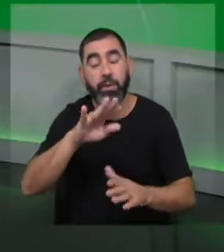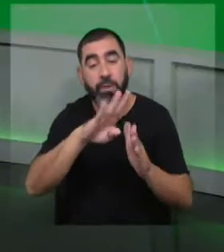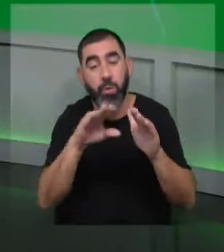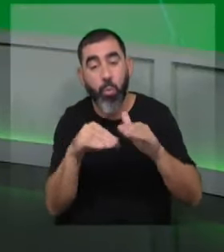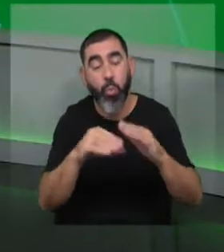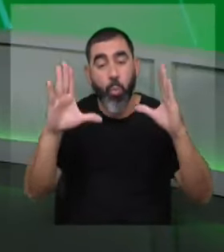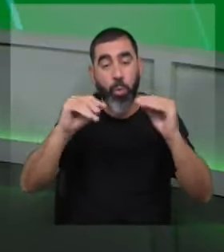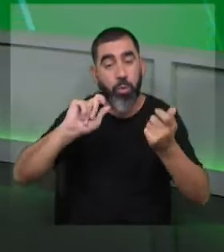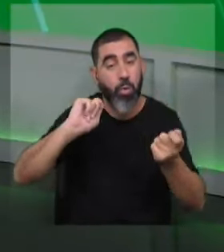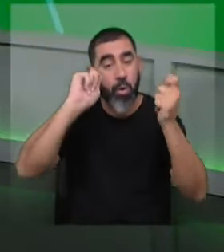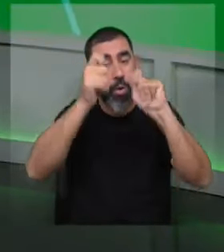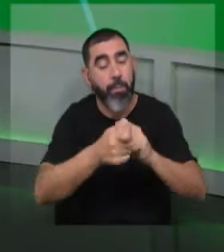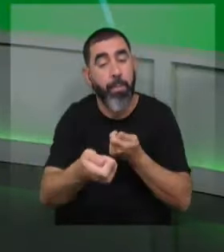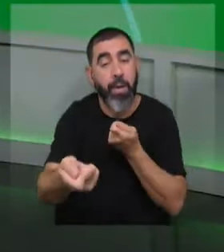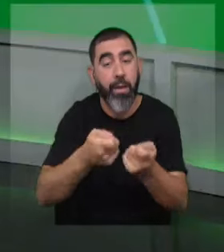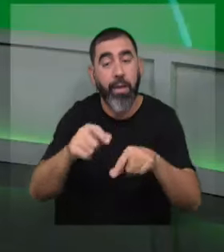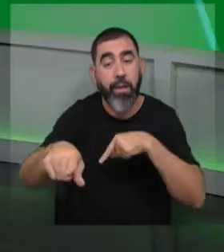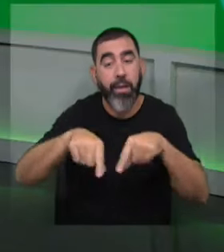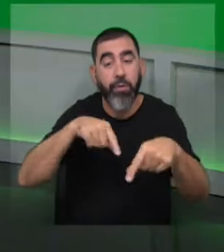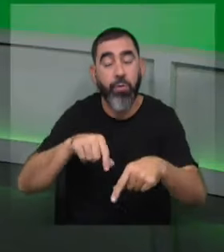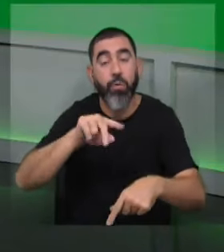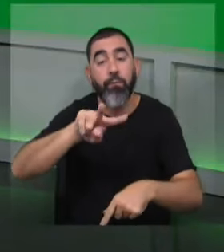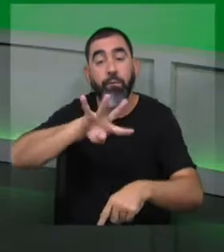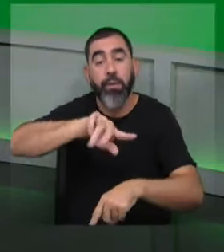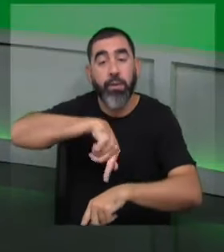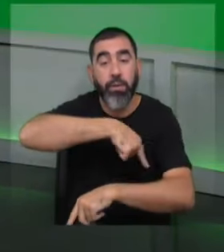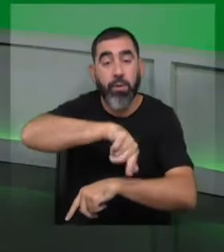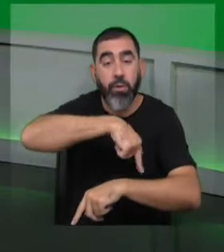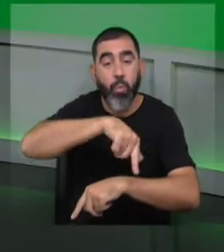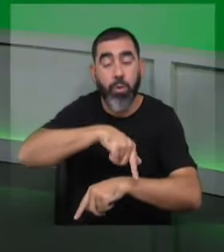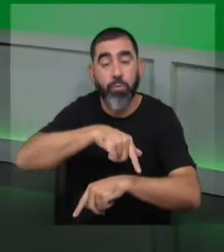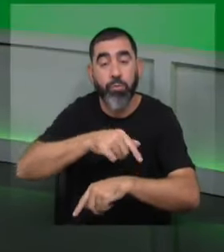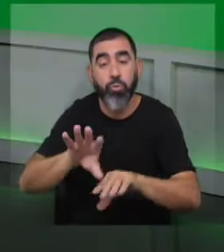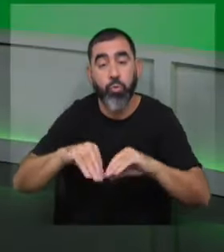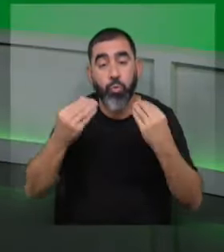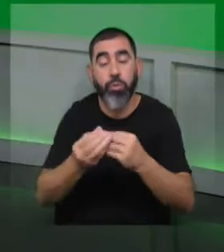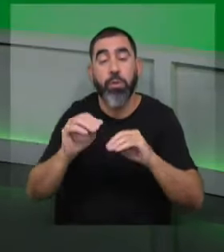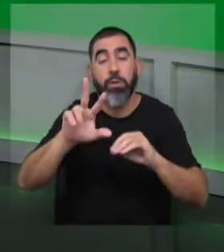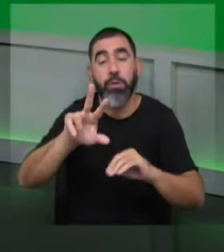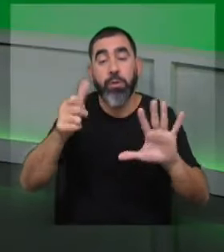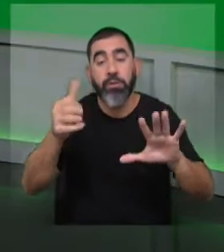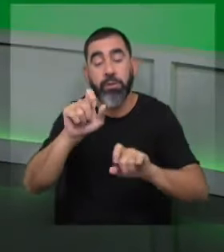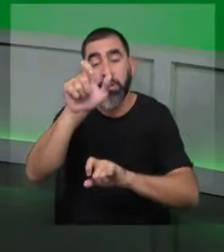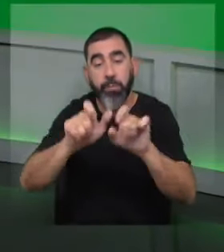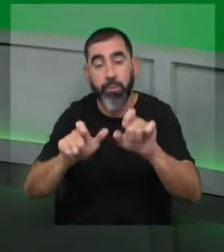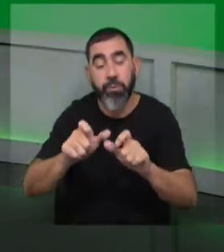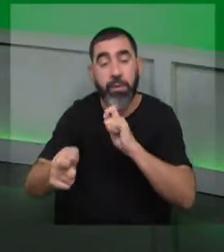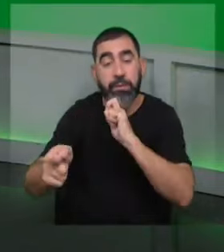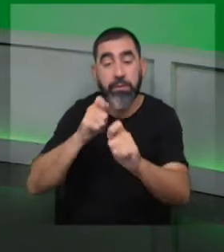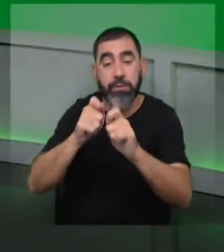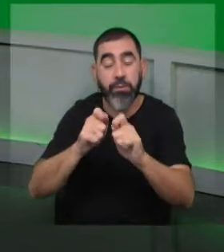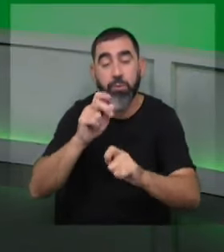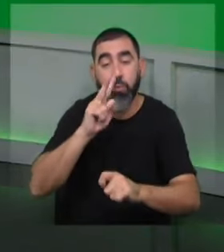nocturnos cambiaron su modelo de gestión y pasaron a ser 24 horas atendiendo en total a 360 personas. El censo del INE